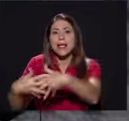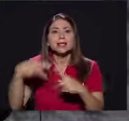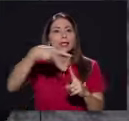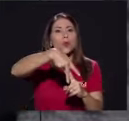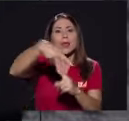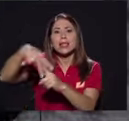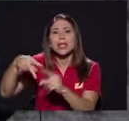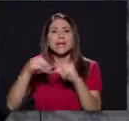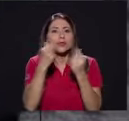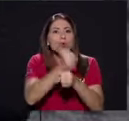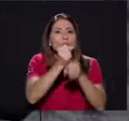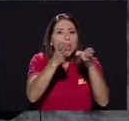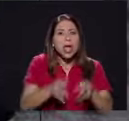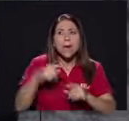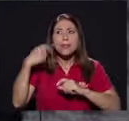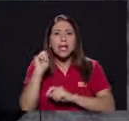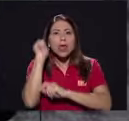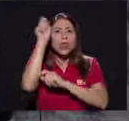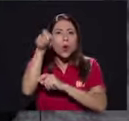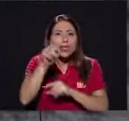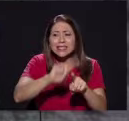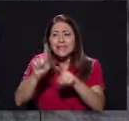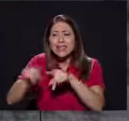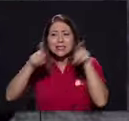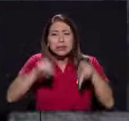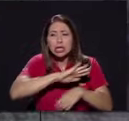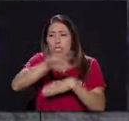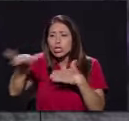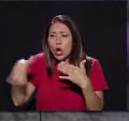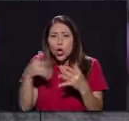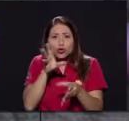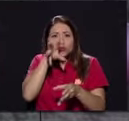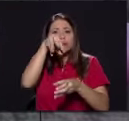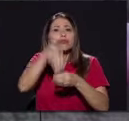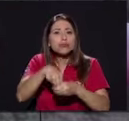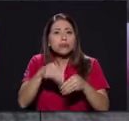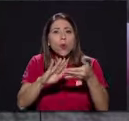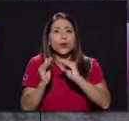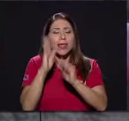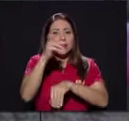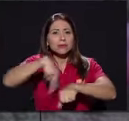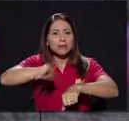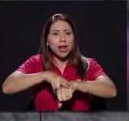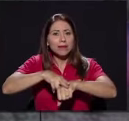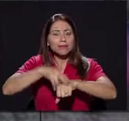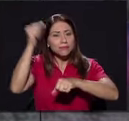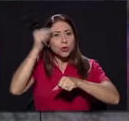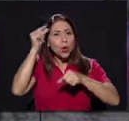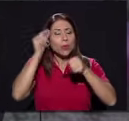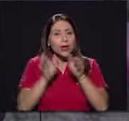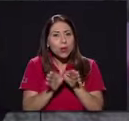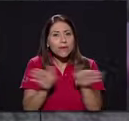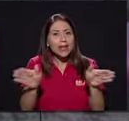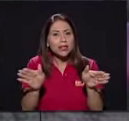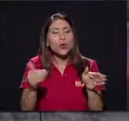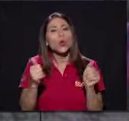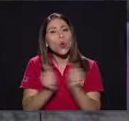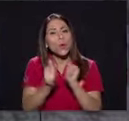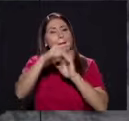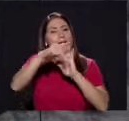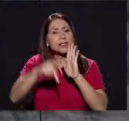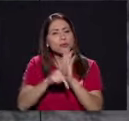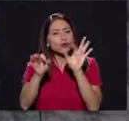de las cooperativas, de los sindicatos, de los pescadores, de los mineros. Todos son parte de la comunidad nacional. Y el gobierno abierto además tiene